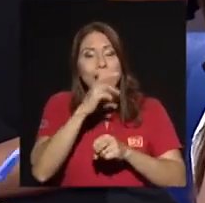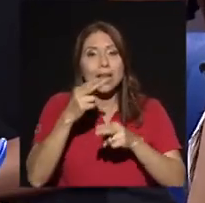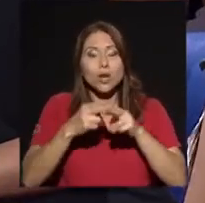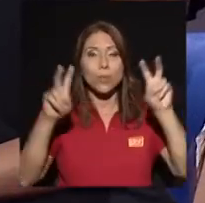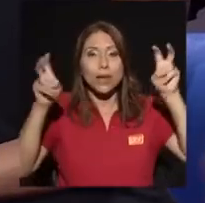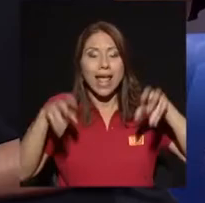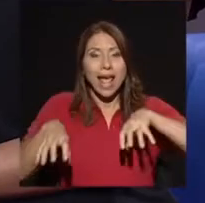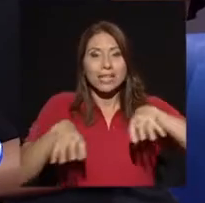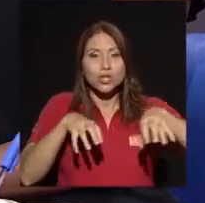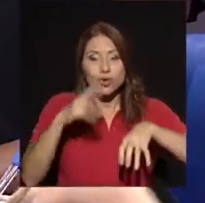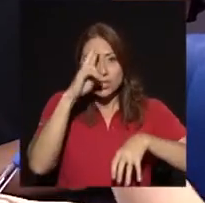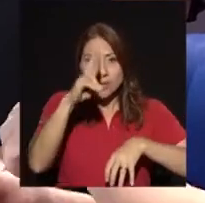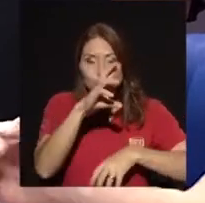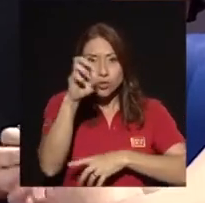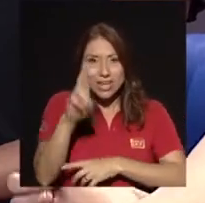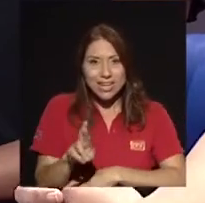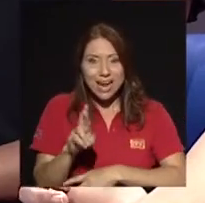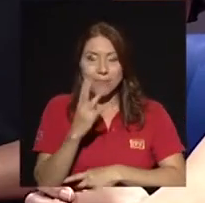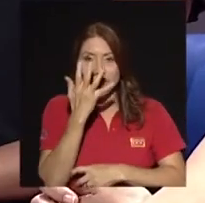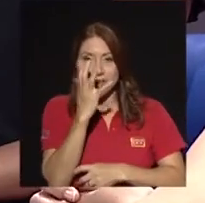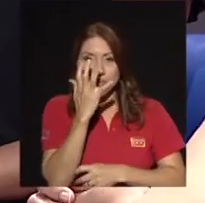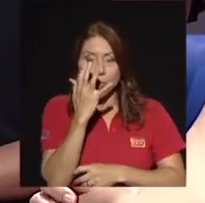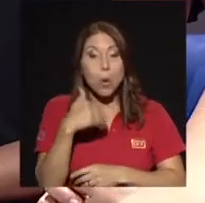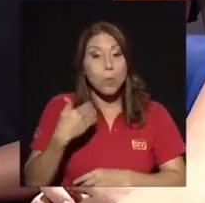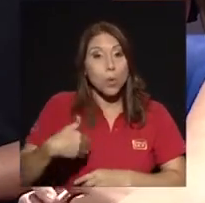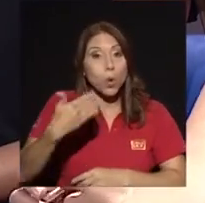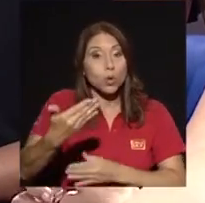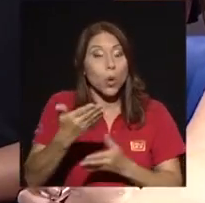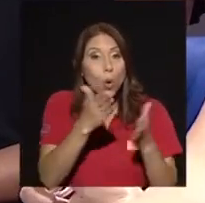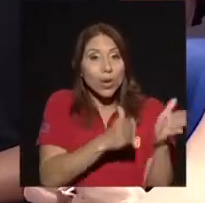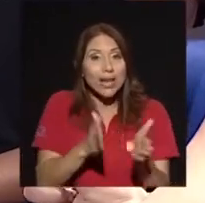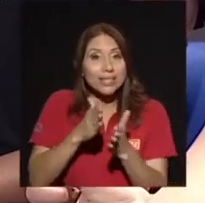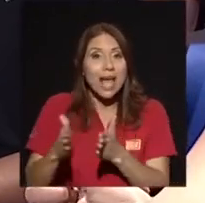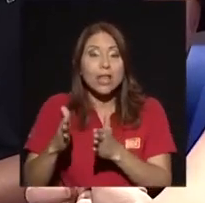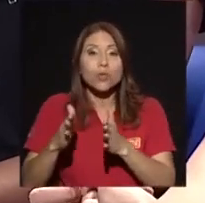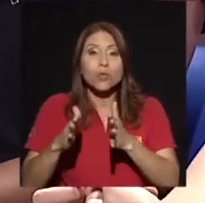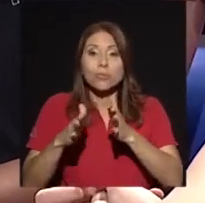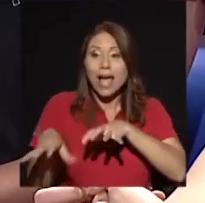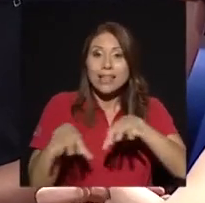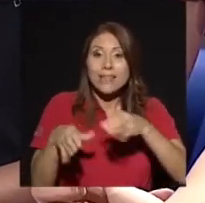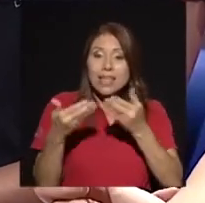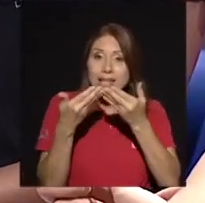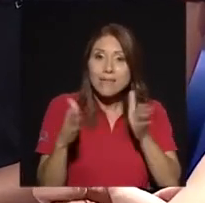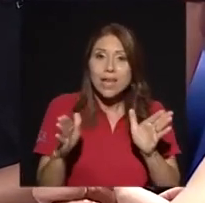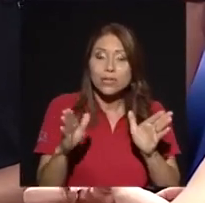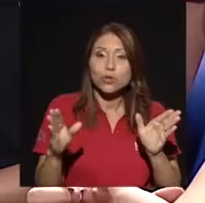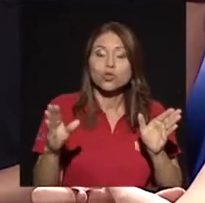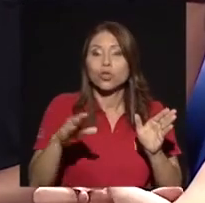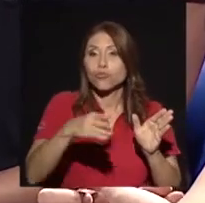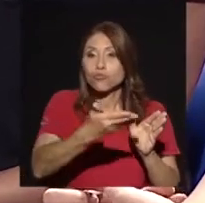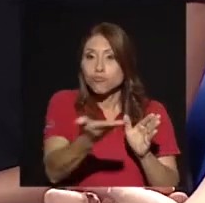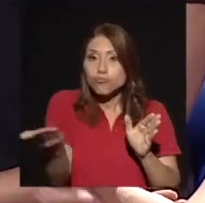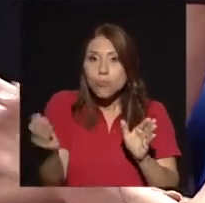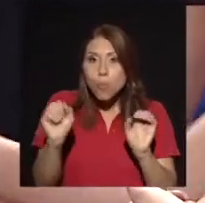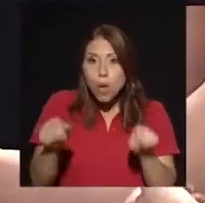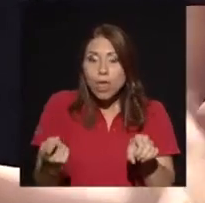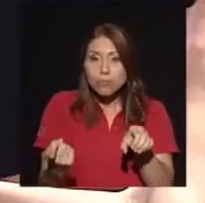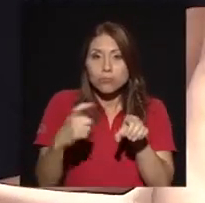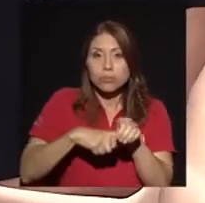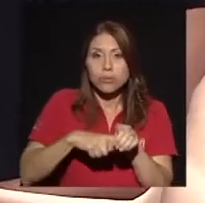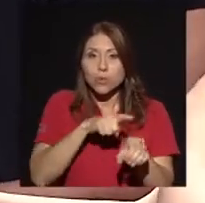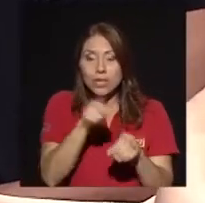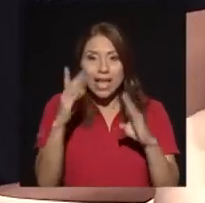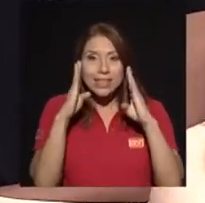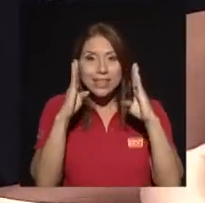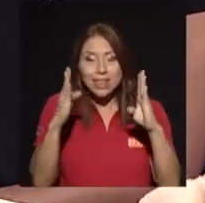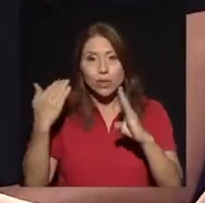Costa Rica en Facebook. Uh-huh. Pronto vamos a estar organizando espacios abiertos para que se puedan sumar más personas, entonces para que ojalá estén un poco atentos